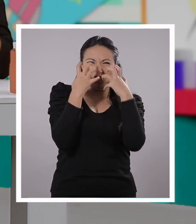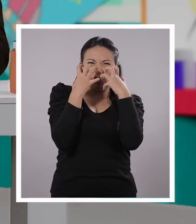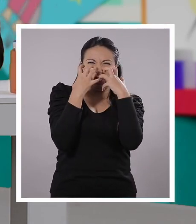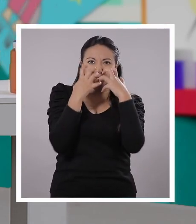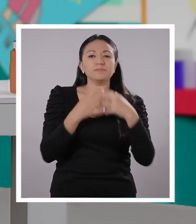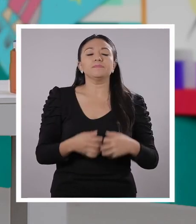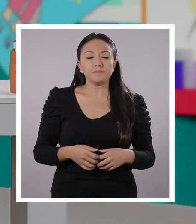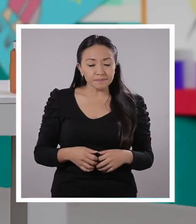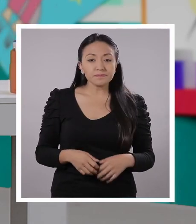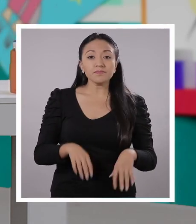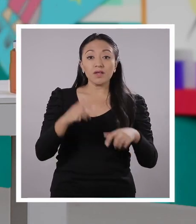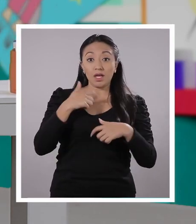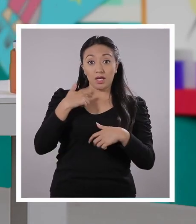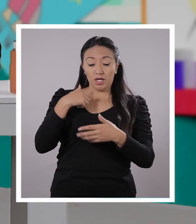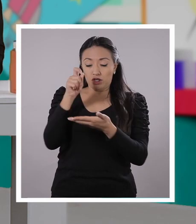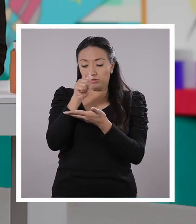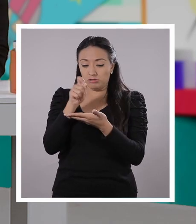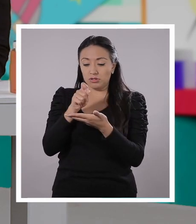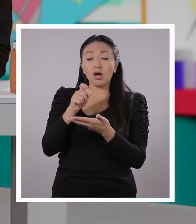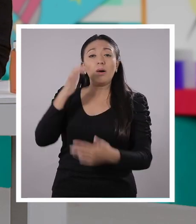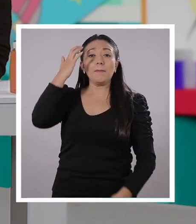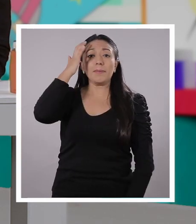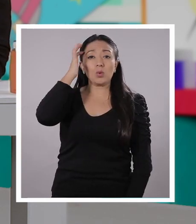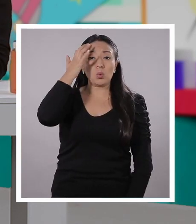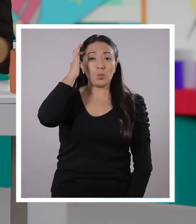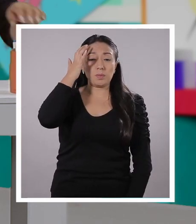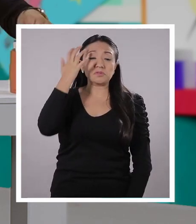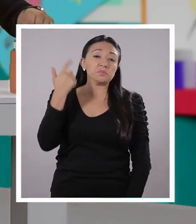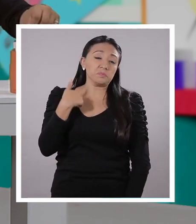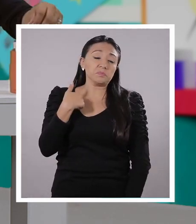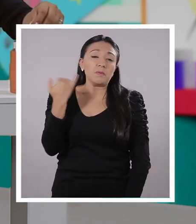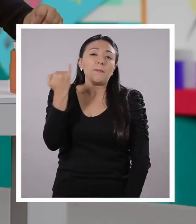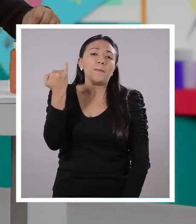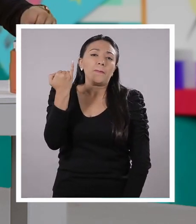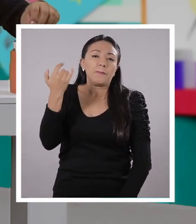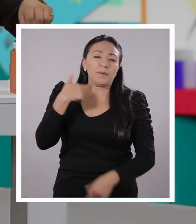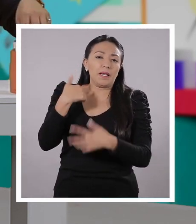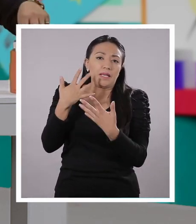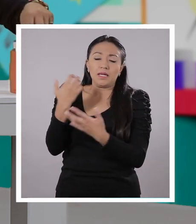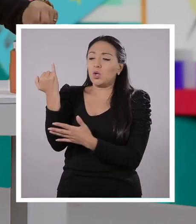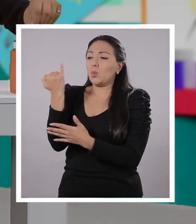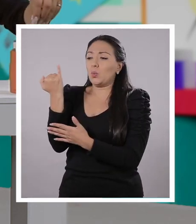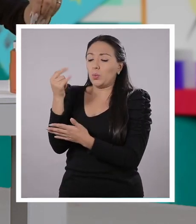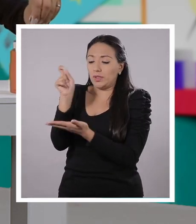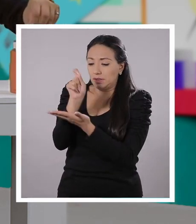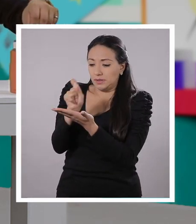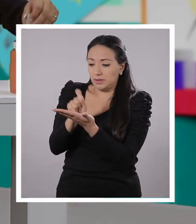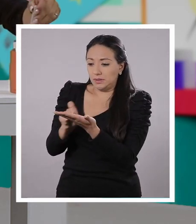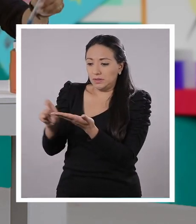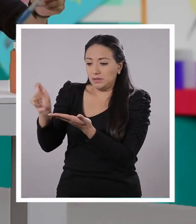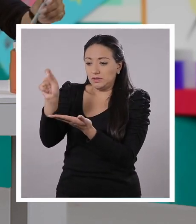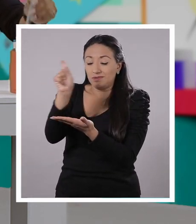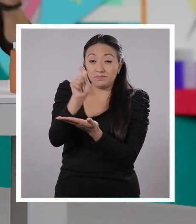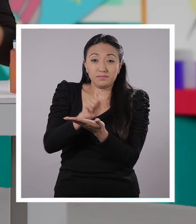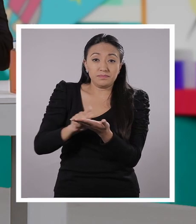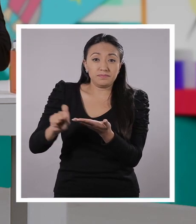mariquita de la ira. Muy bien, ¿ya? Y yo voy a pintar del color turquesa, porque es el color de la